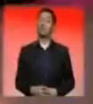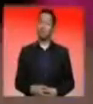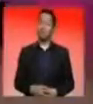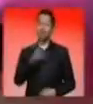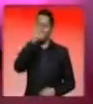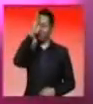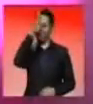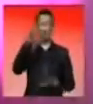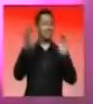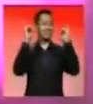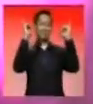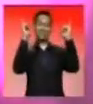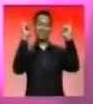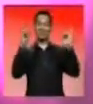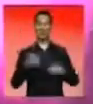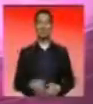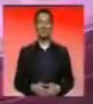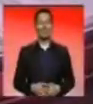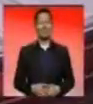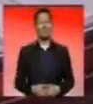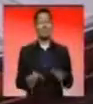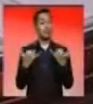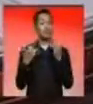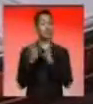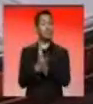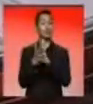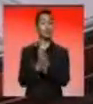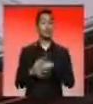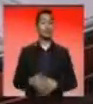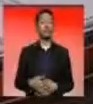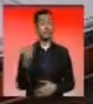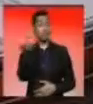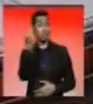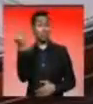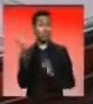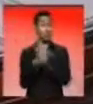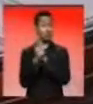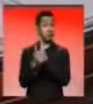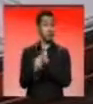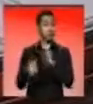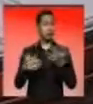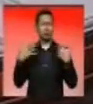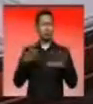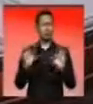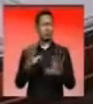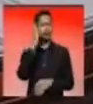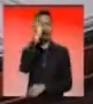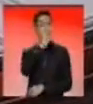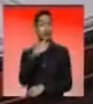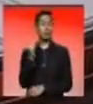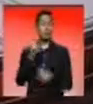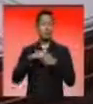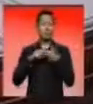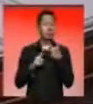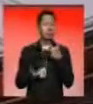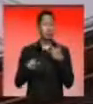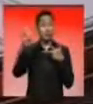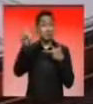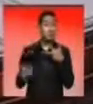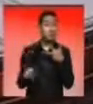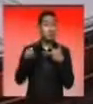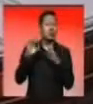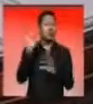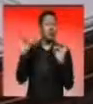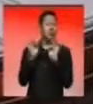siempre divertido, Gianluca, en las redes sociales. Y ahora te cuento que joven, talentoso y simpático son tres palabras que describen a la